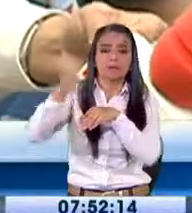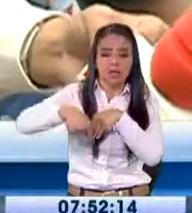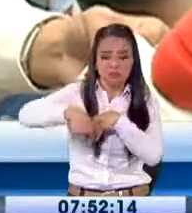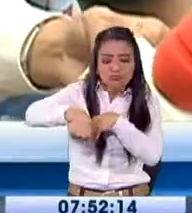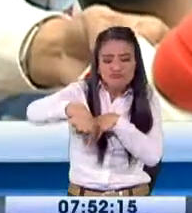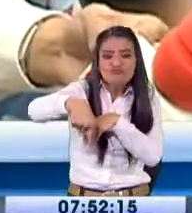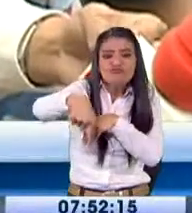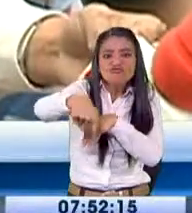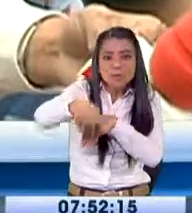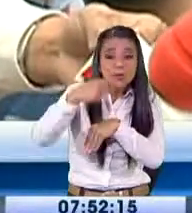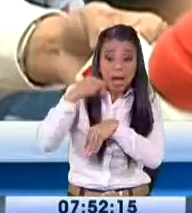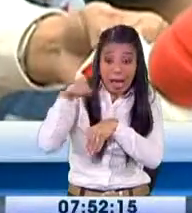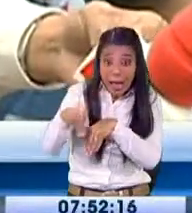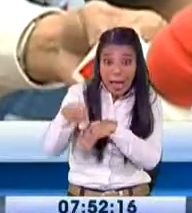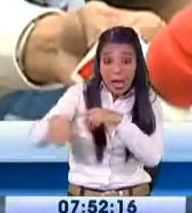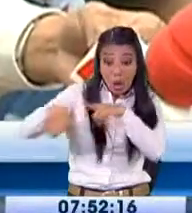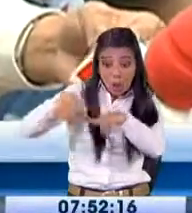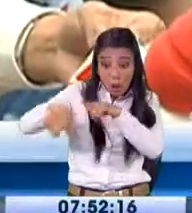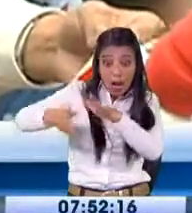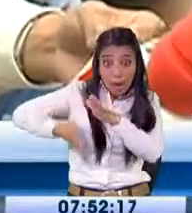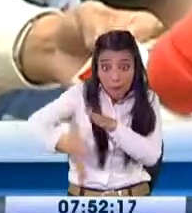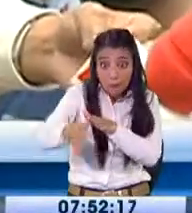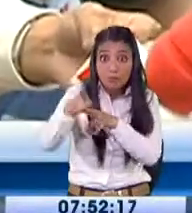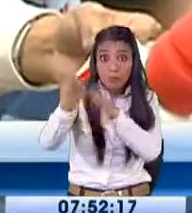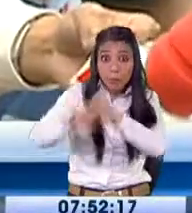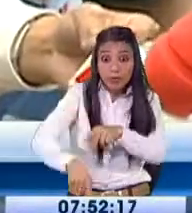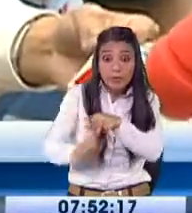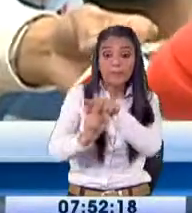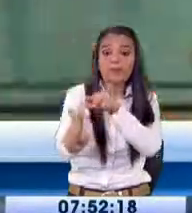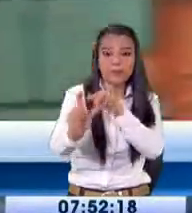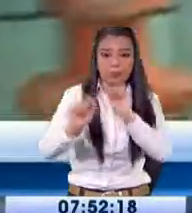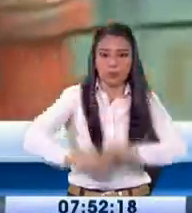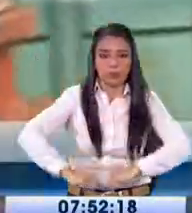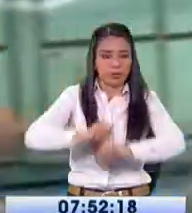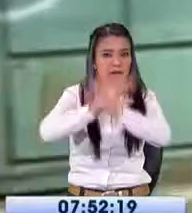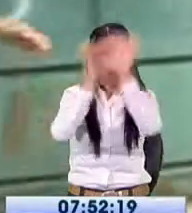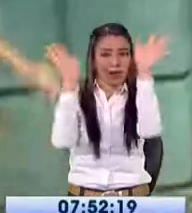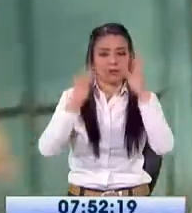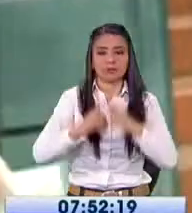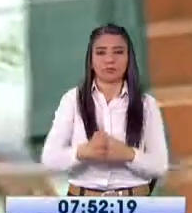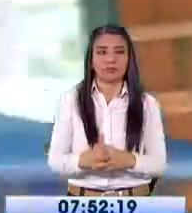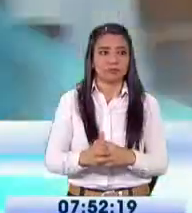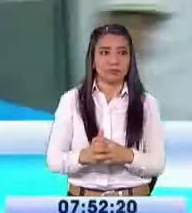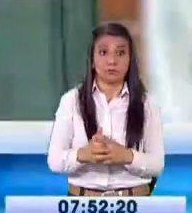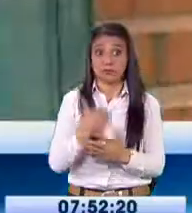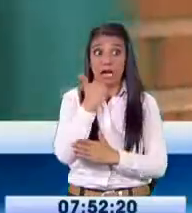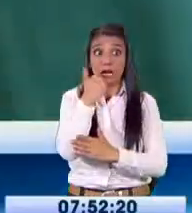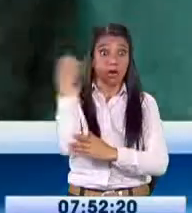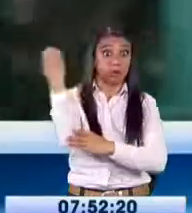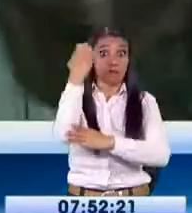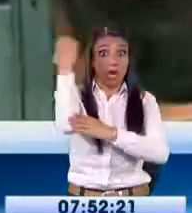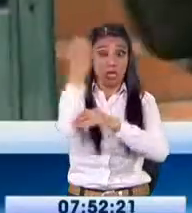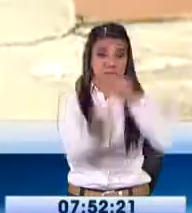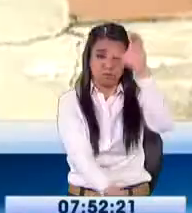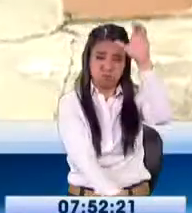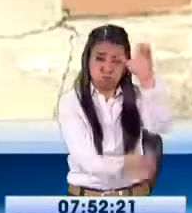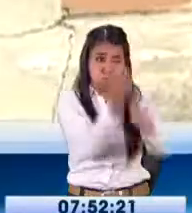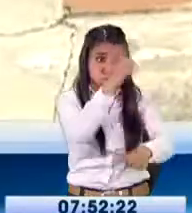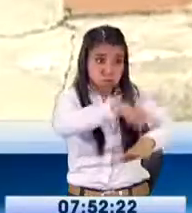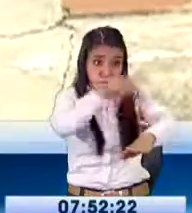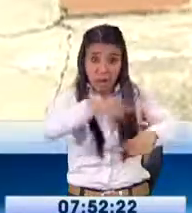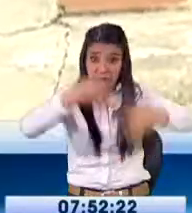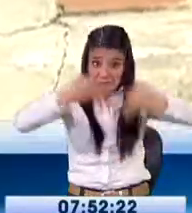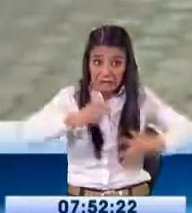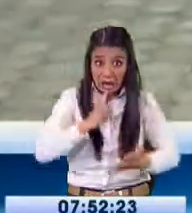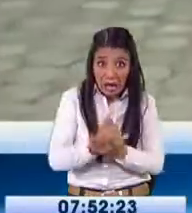horizontal para clarificar aún más las rutas de evacuación. En caso de presentarse una emergencia volcánica real, la